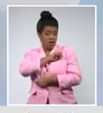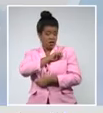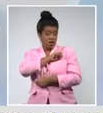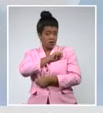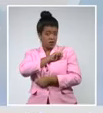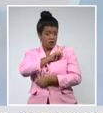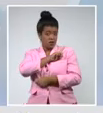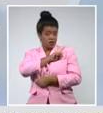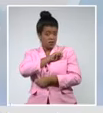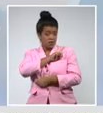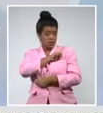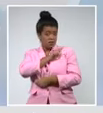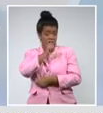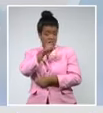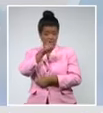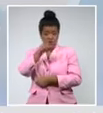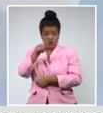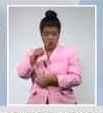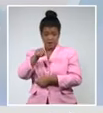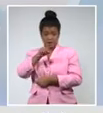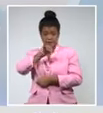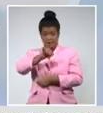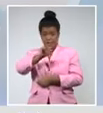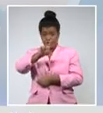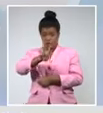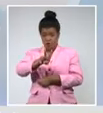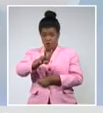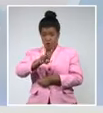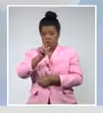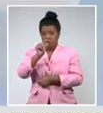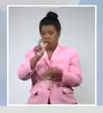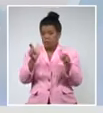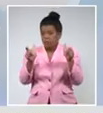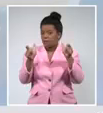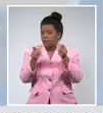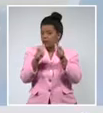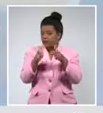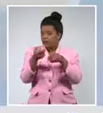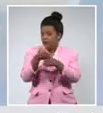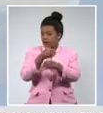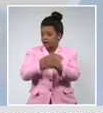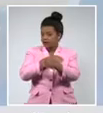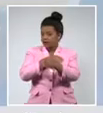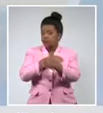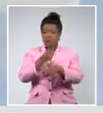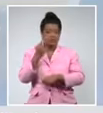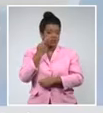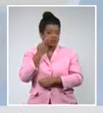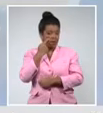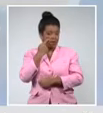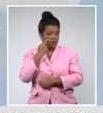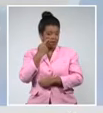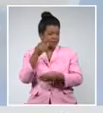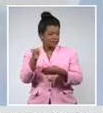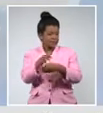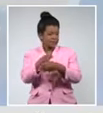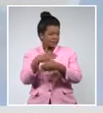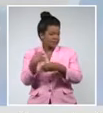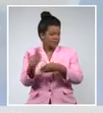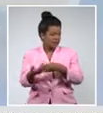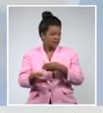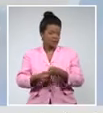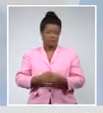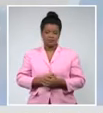62 casos, 62 activos menos que el día anterior, lo cual es expresión de